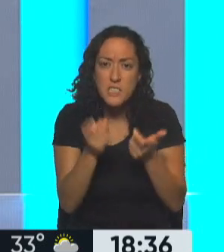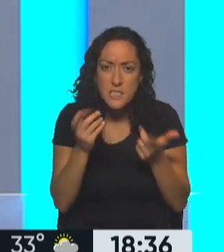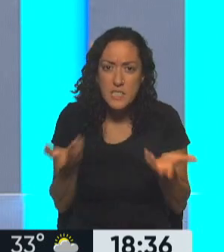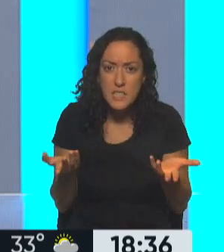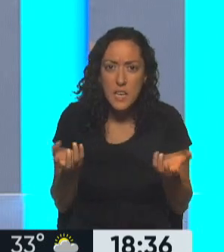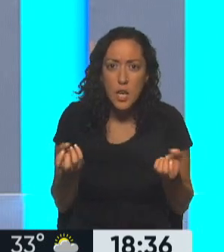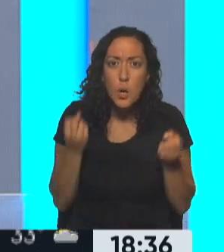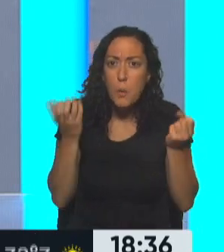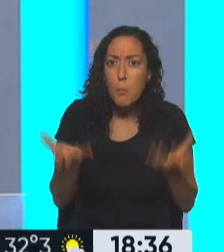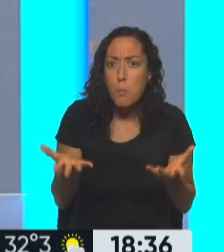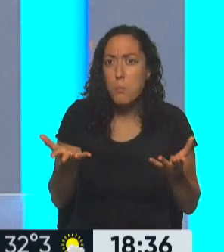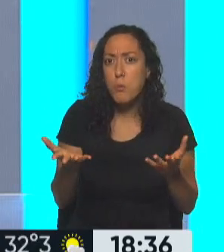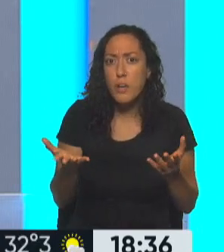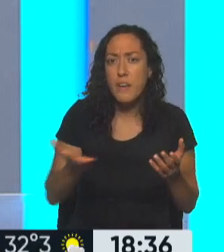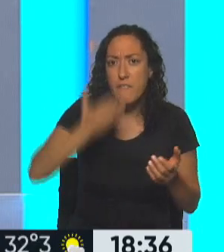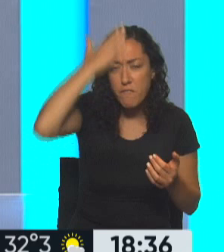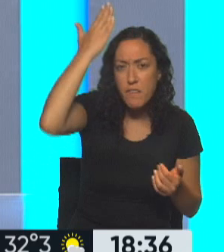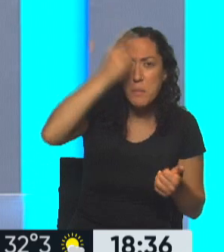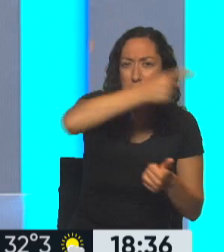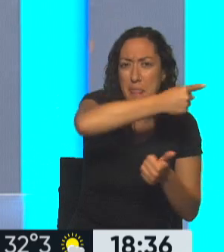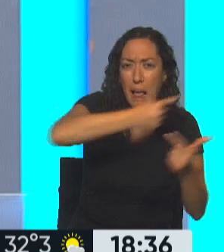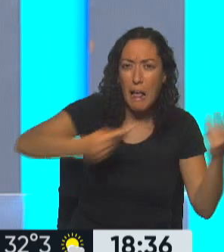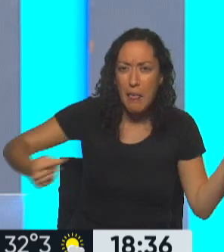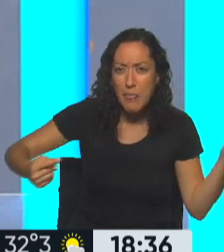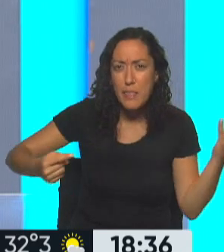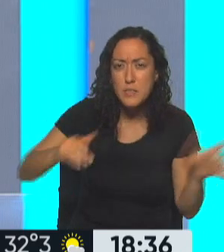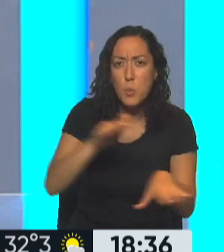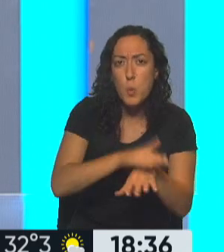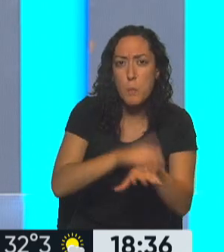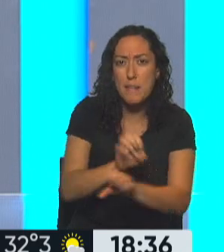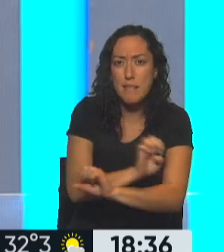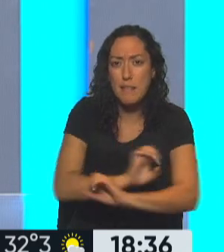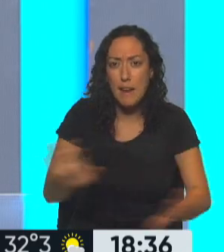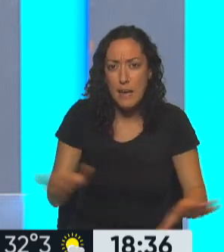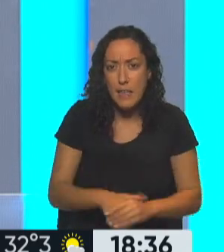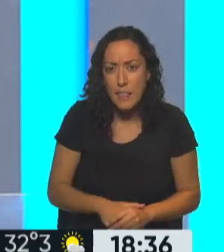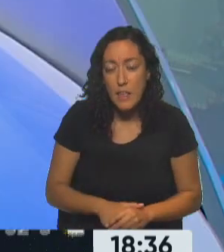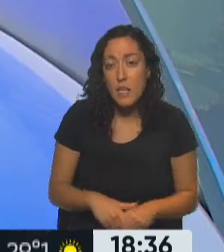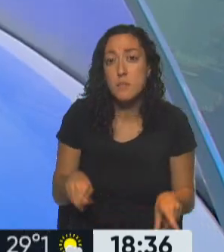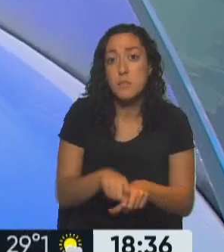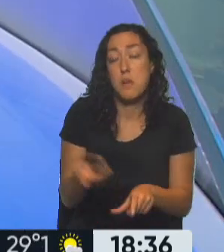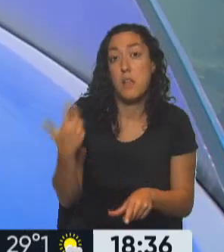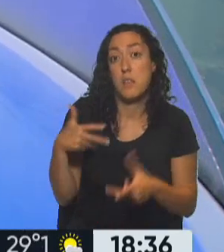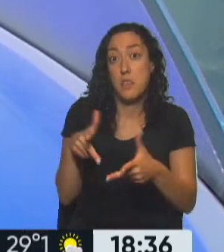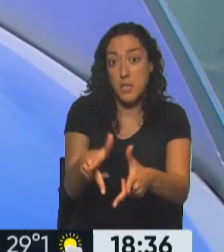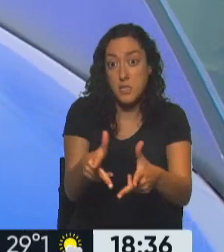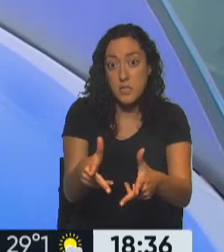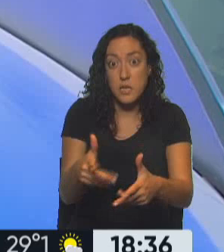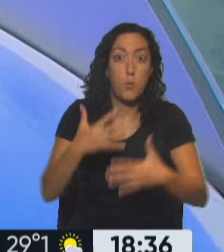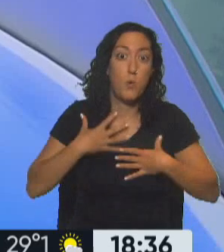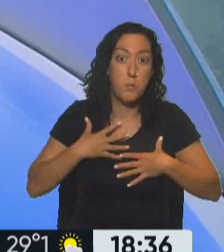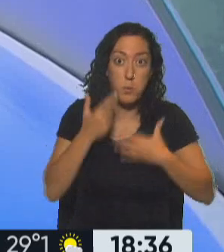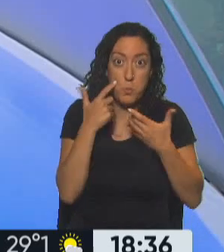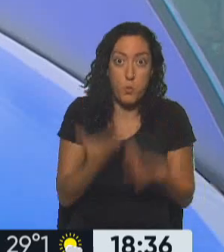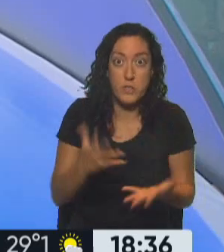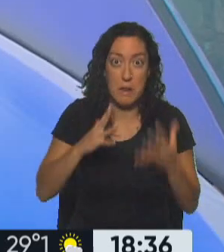cantidad enorme de enfermedades que dispara una tragedia Bueno, así lo que en un estabas grupo diciendo vos familiar. antes, que el cuerpo acusa y